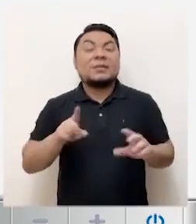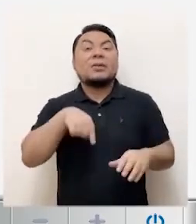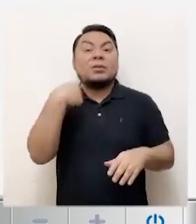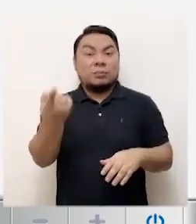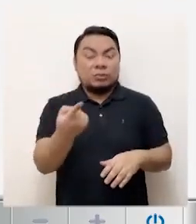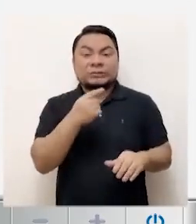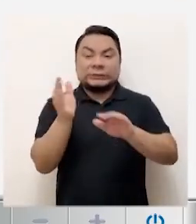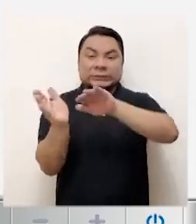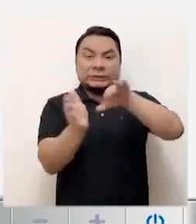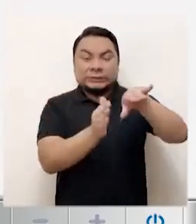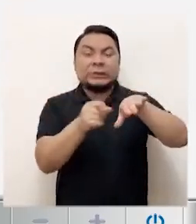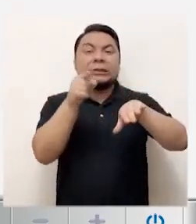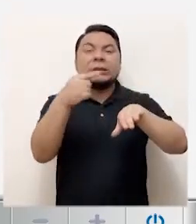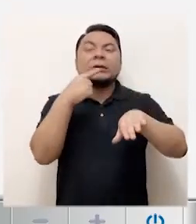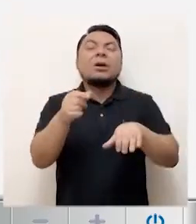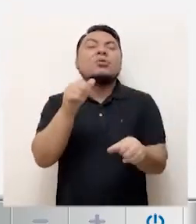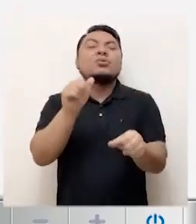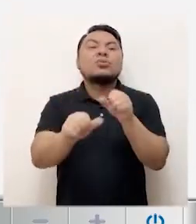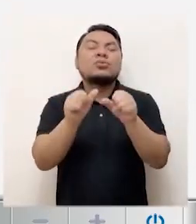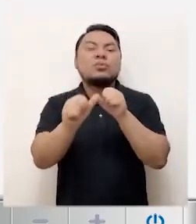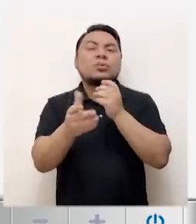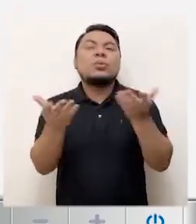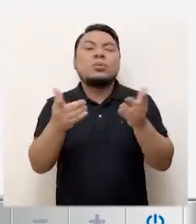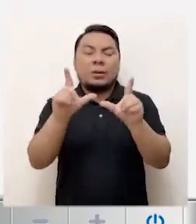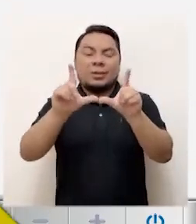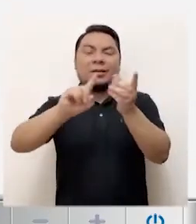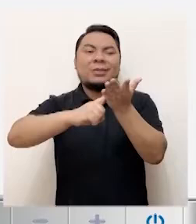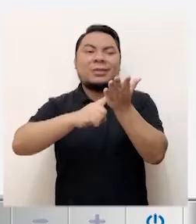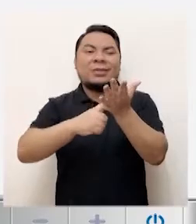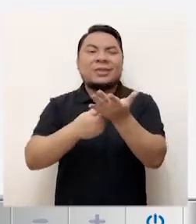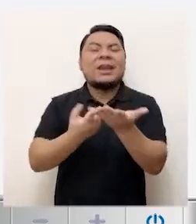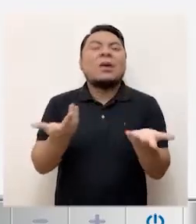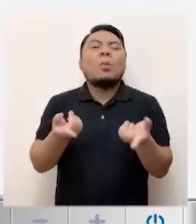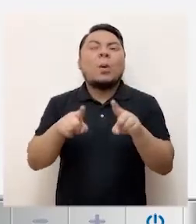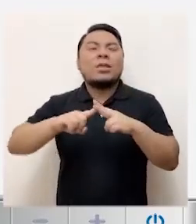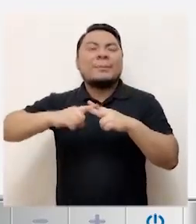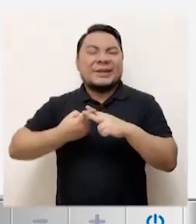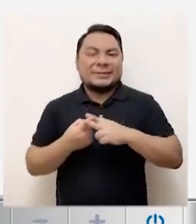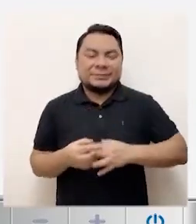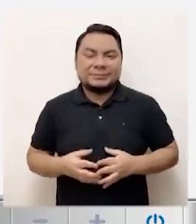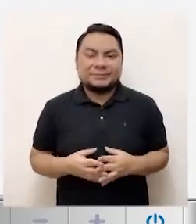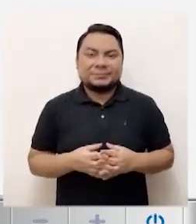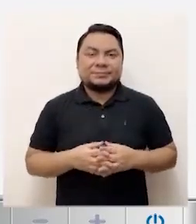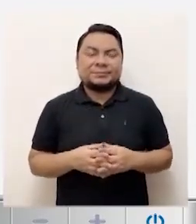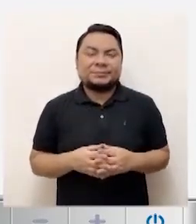En la segunda sección, ingrese la fecha de emisión de su DNI.